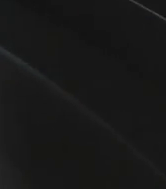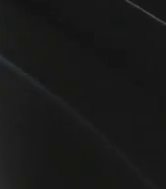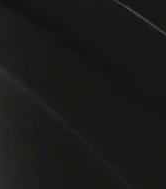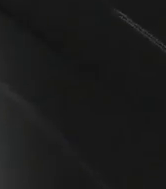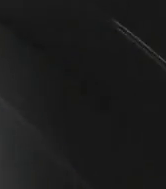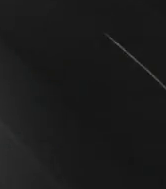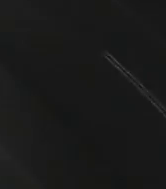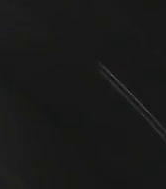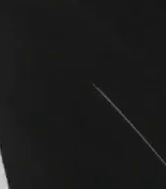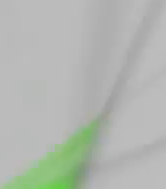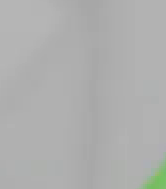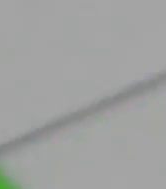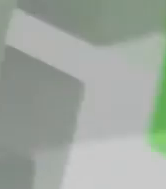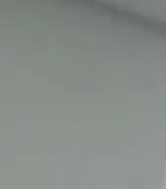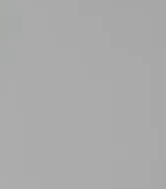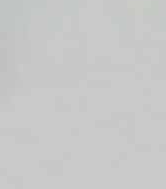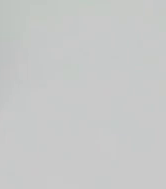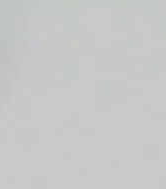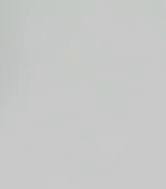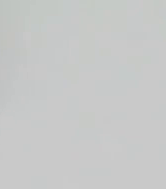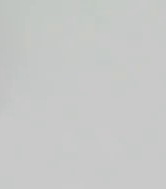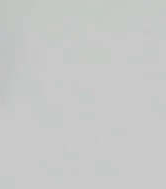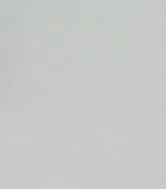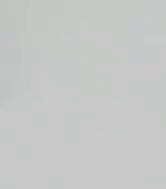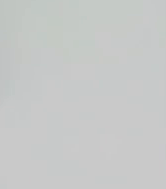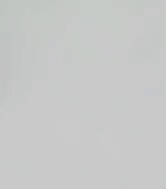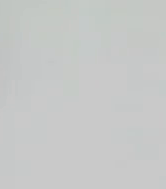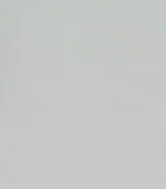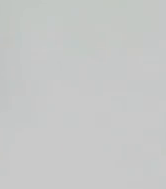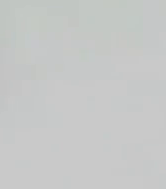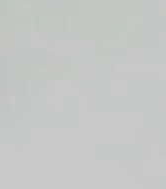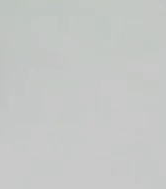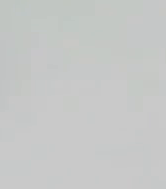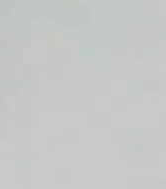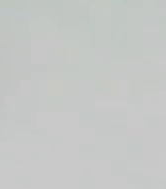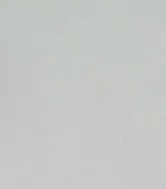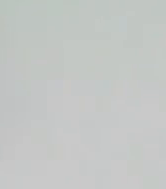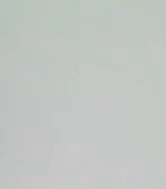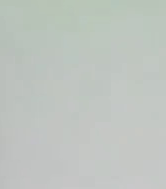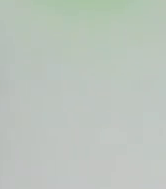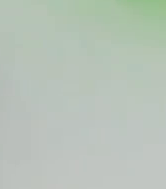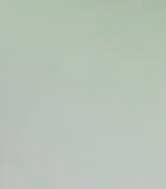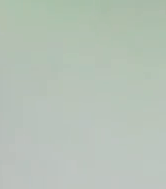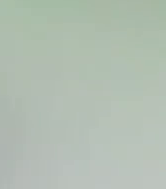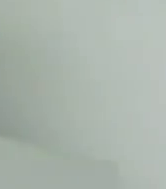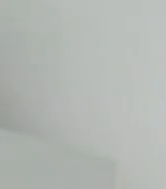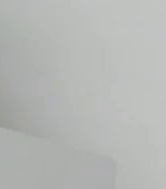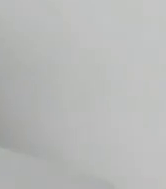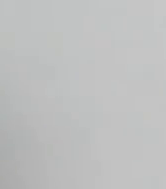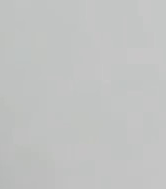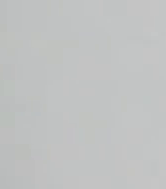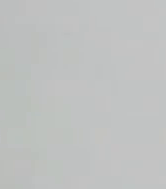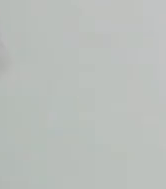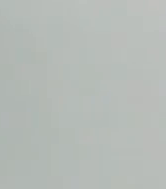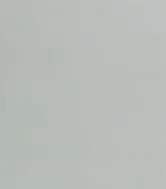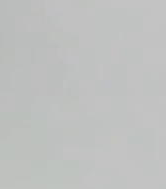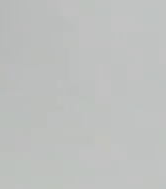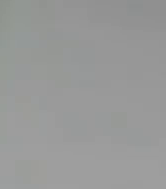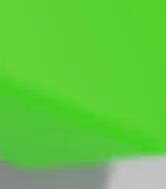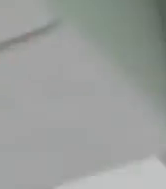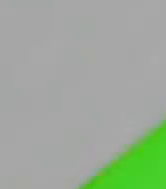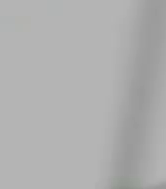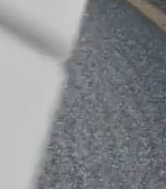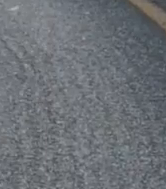Información estatal. Este fin de semana se llevó a cabo la octava de la Clásica Ciclista Lunes del Cerro